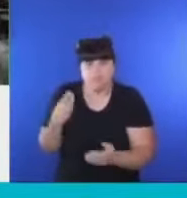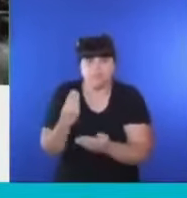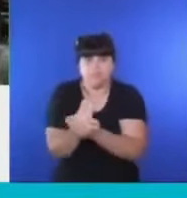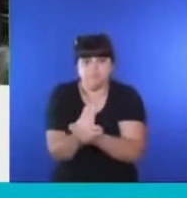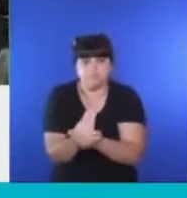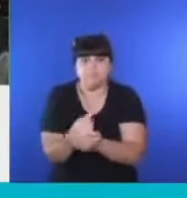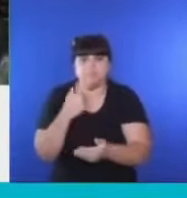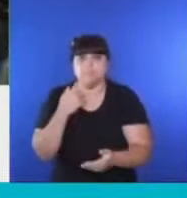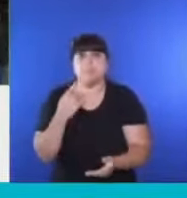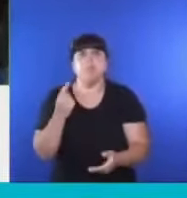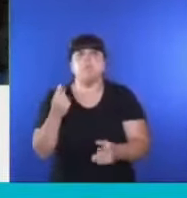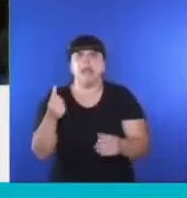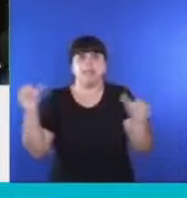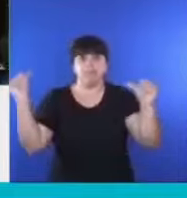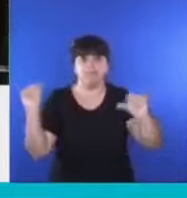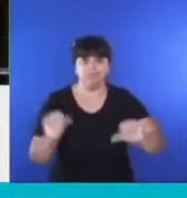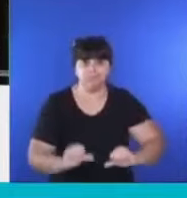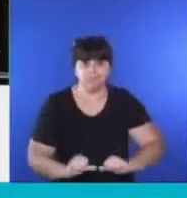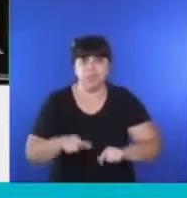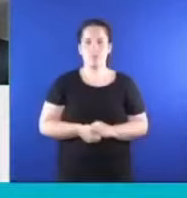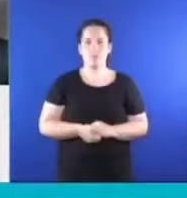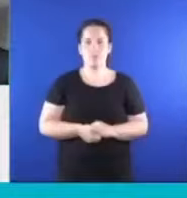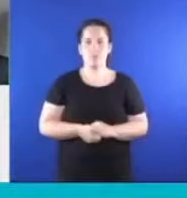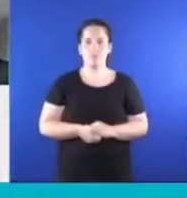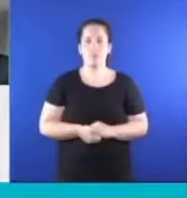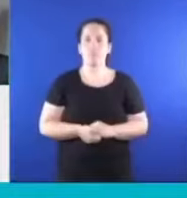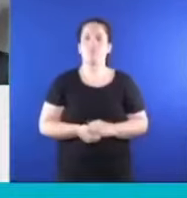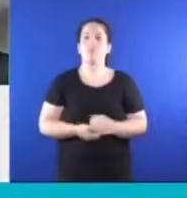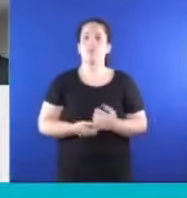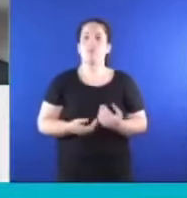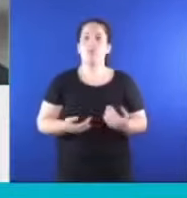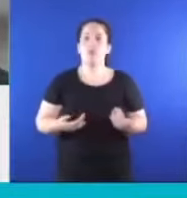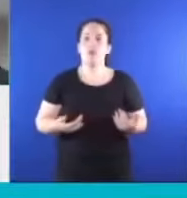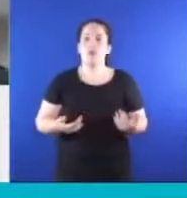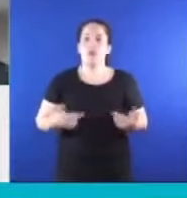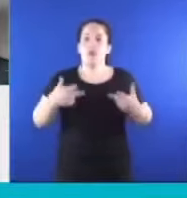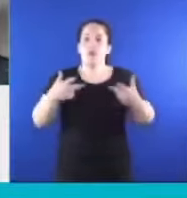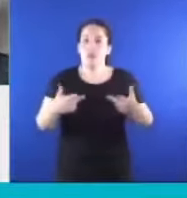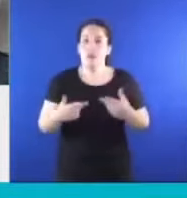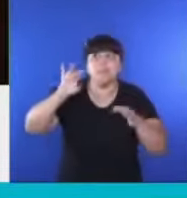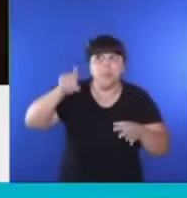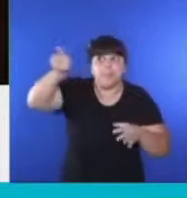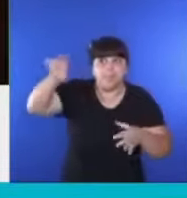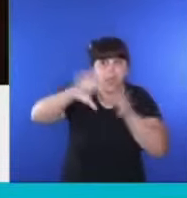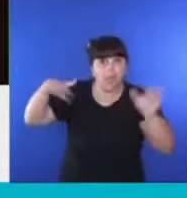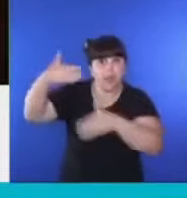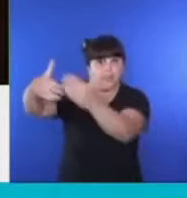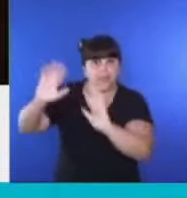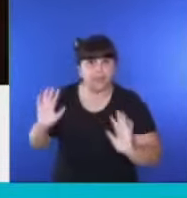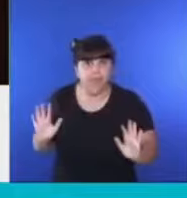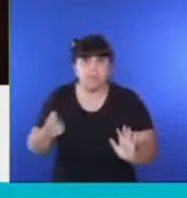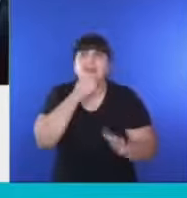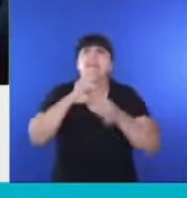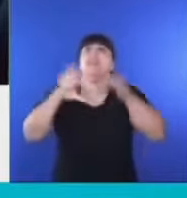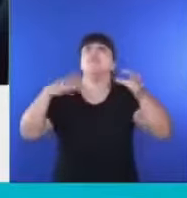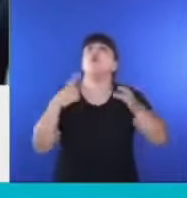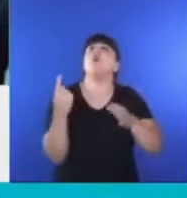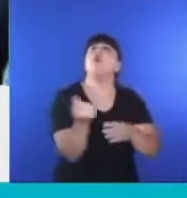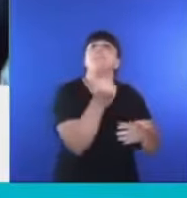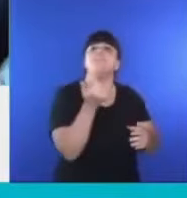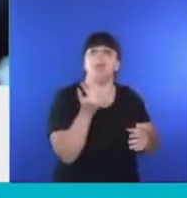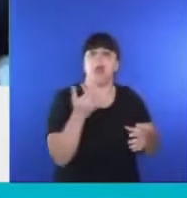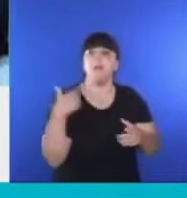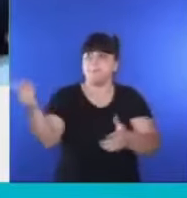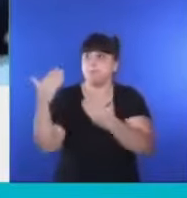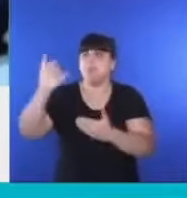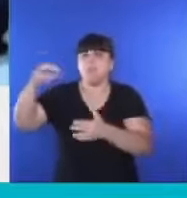ser la devaluación voluntaria más formidable de la historia argentina. Libertad para los libertarios parece ser libertad de comprar, pero solo para el que puede.